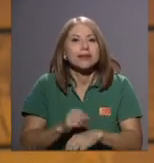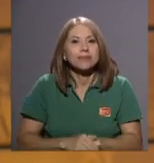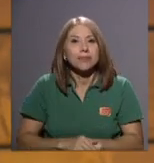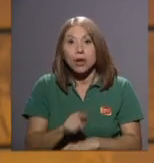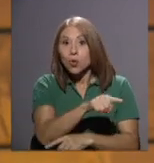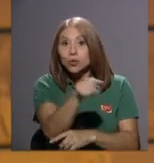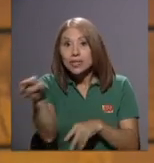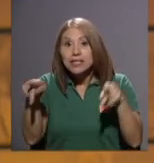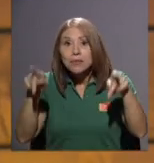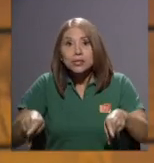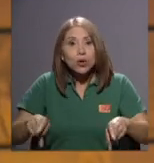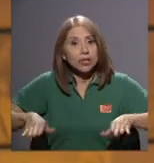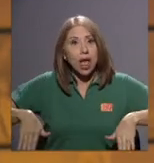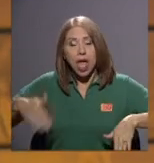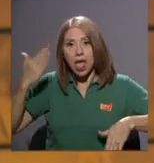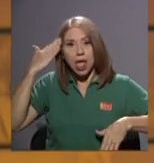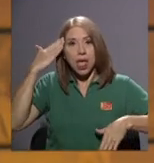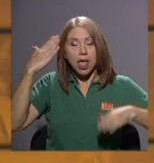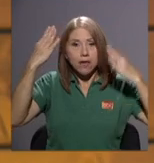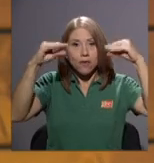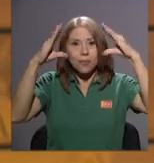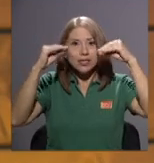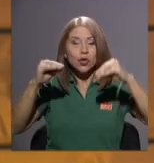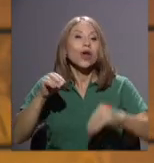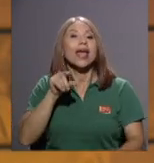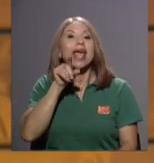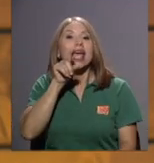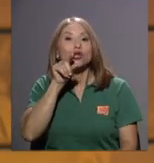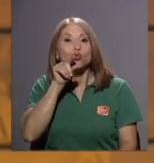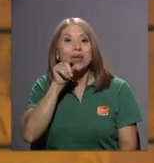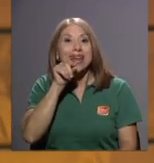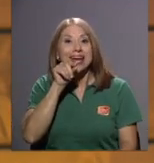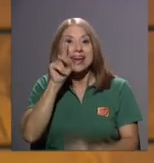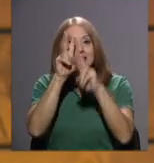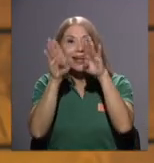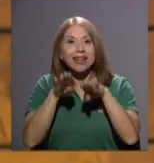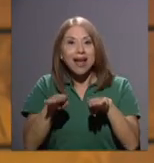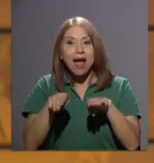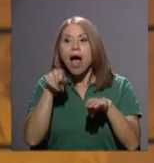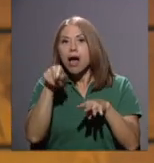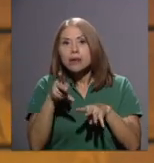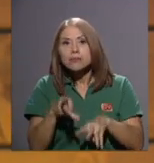vez no están muy informados del tema, en Twitter han salido a la luz